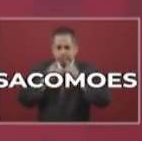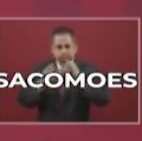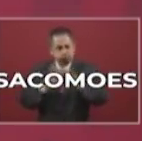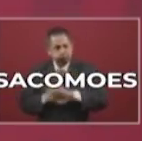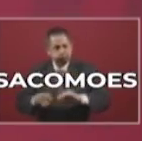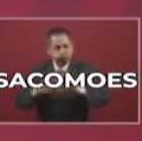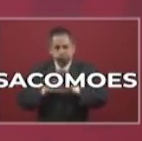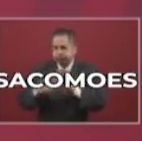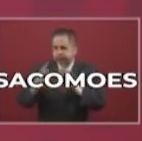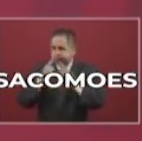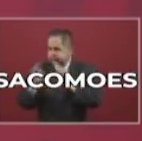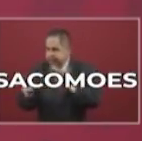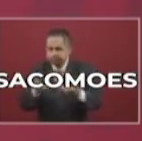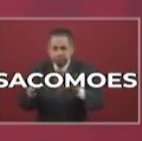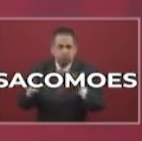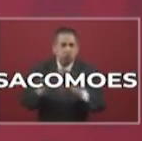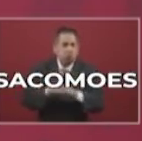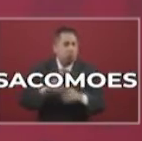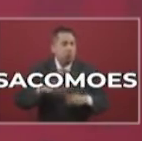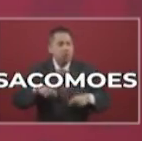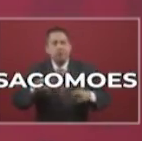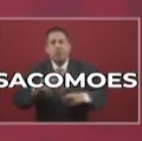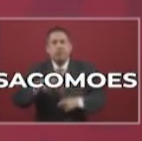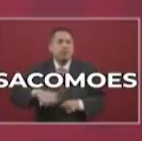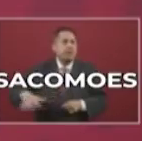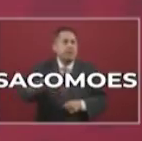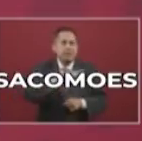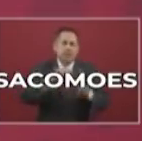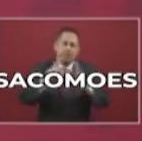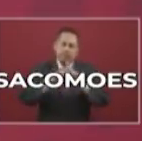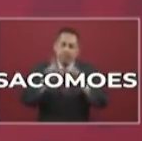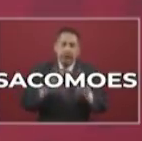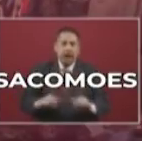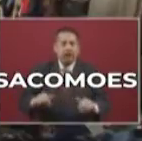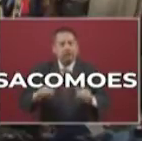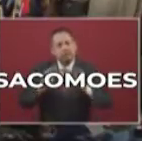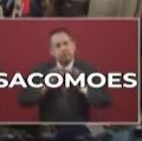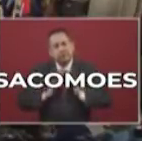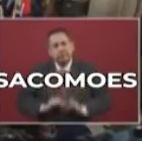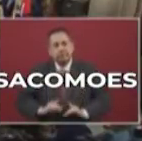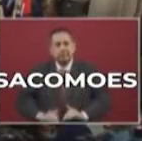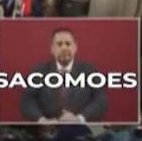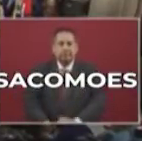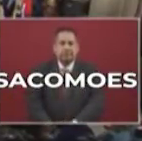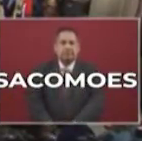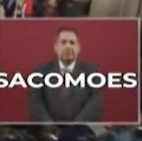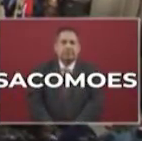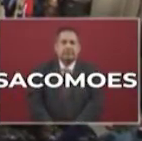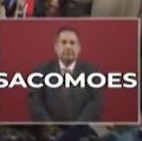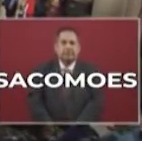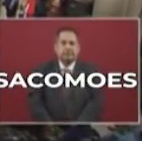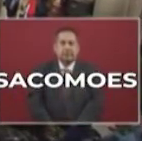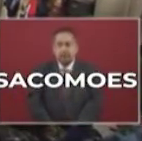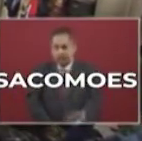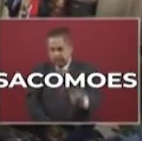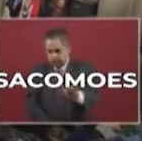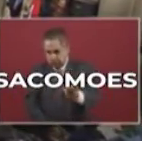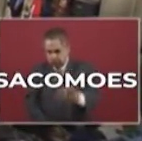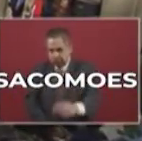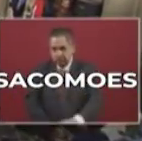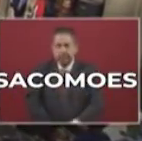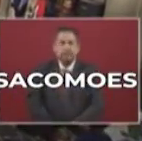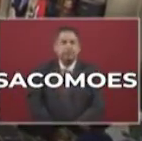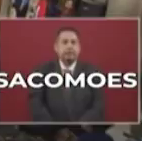él suprimió todo un proceso de reforma educativa mediante una decisión administrativa. Ahí tienen ustedes cuando pasa la